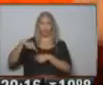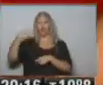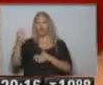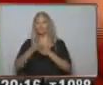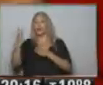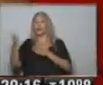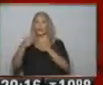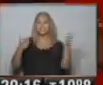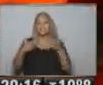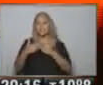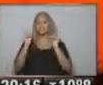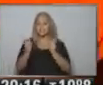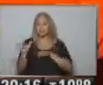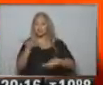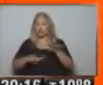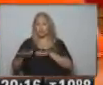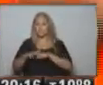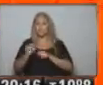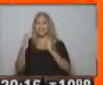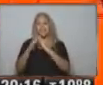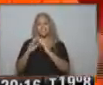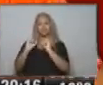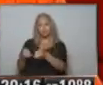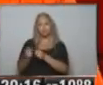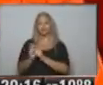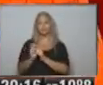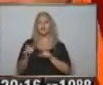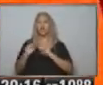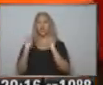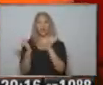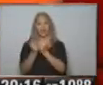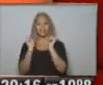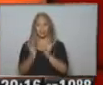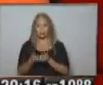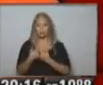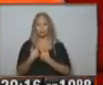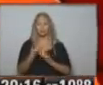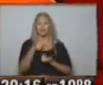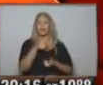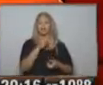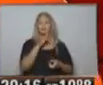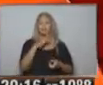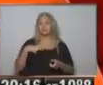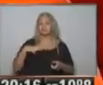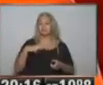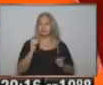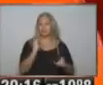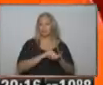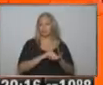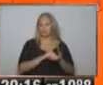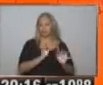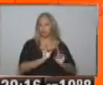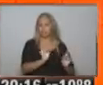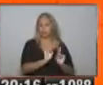otros vecinos que organizaron, pusieron su casa, pusieron un local, porque esto no daba abasto. Se